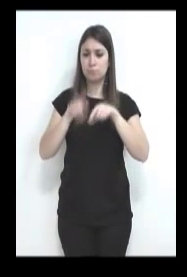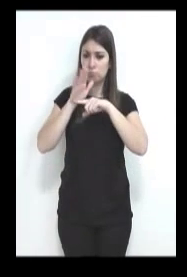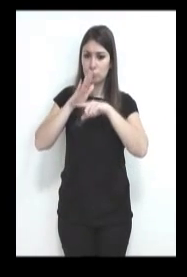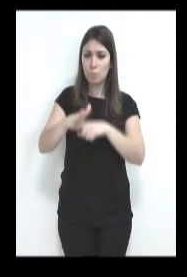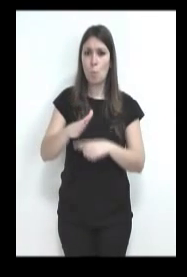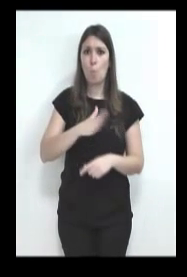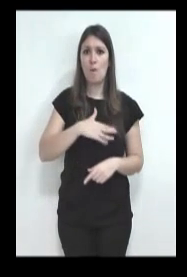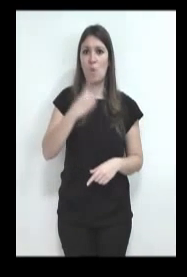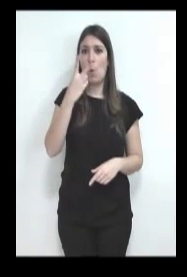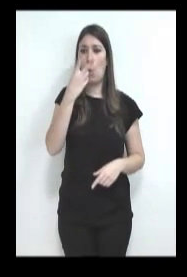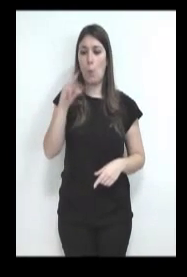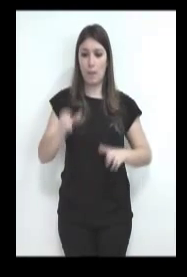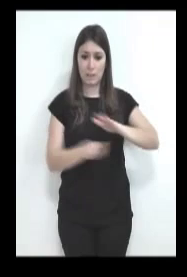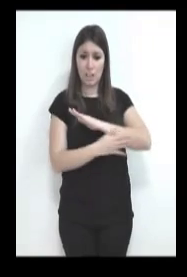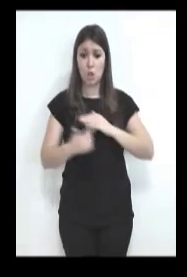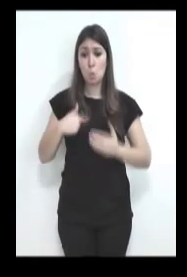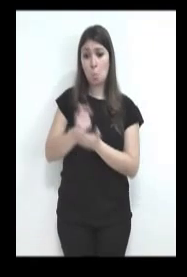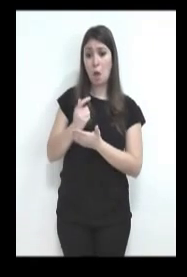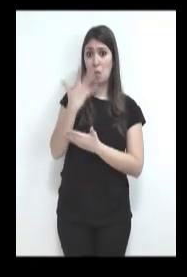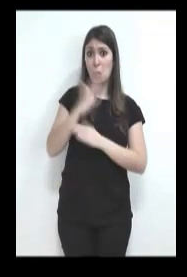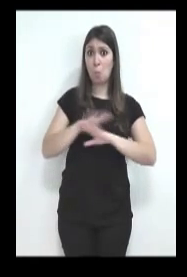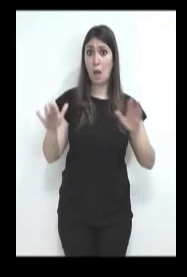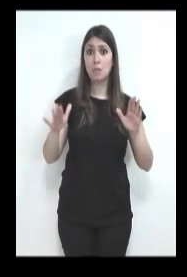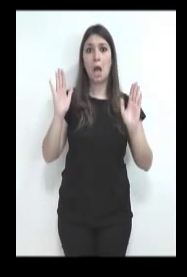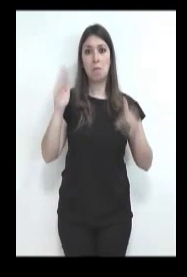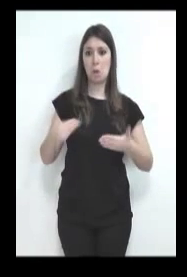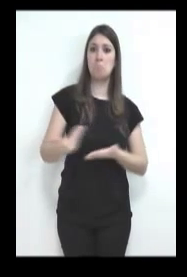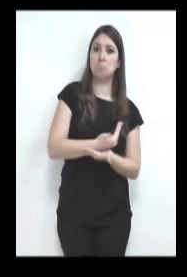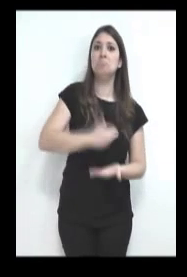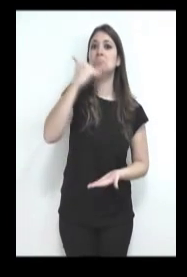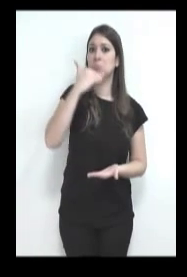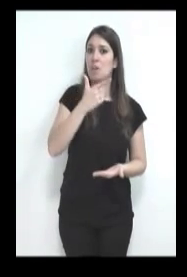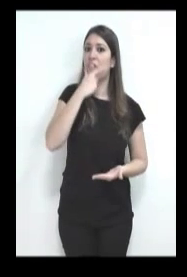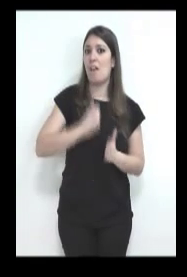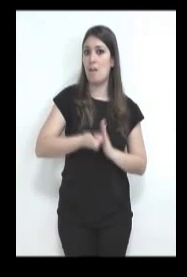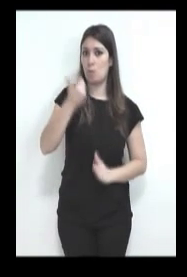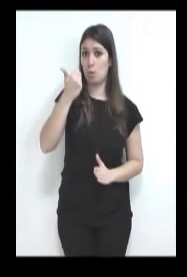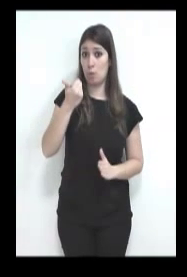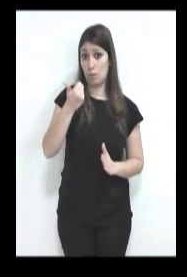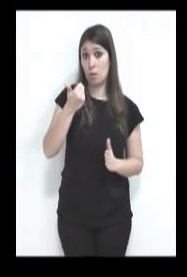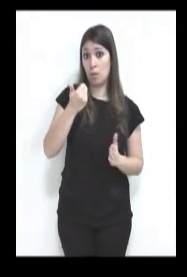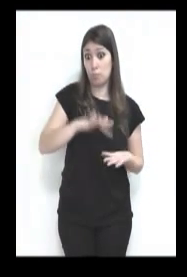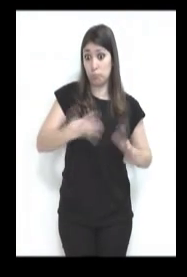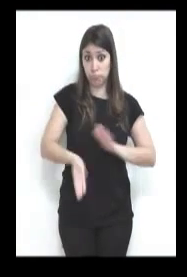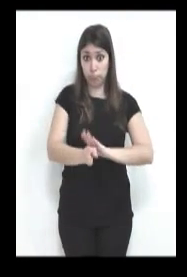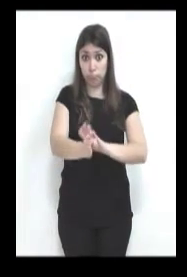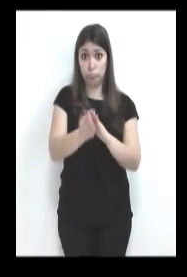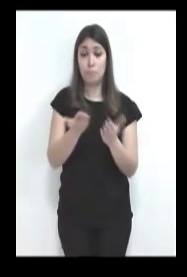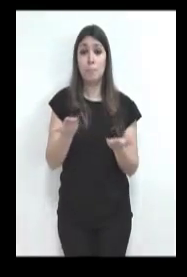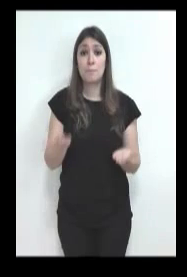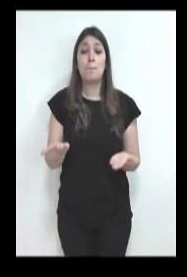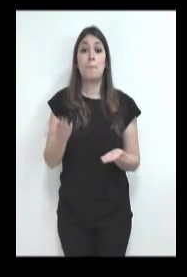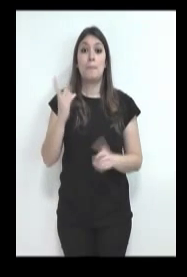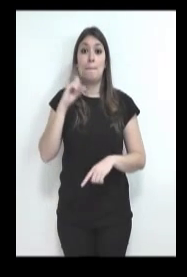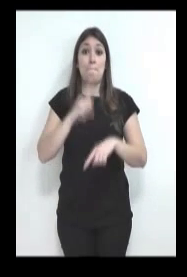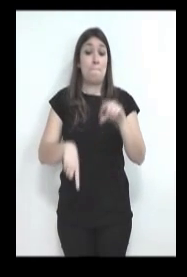un ahorro de 20 y me va a costar 5, pues será fácil de ir adelante. Conforme